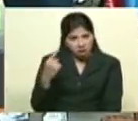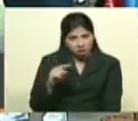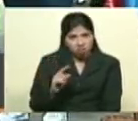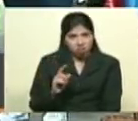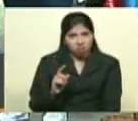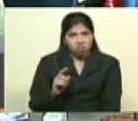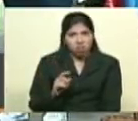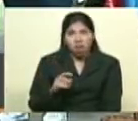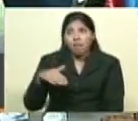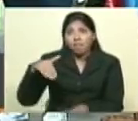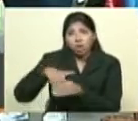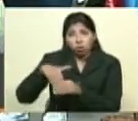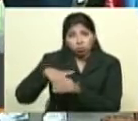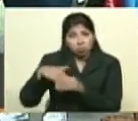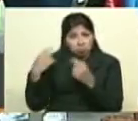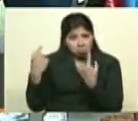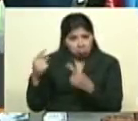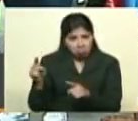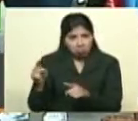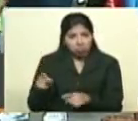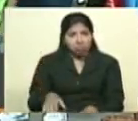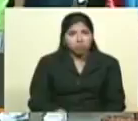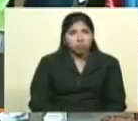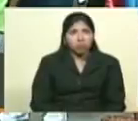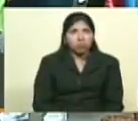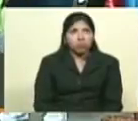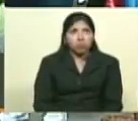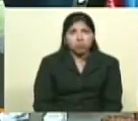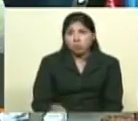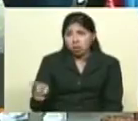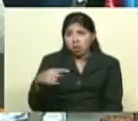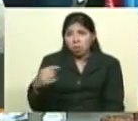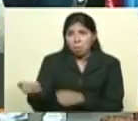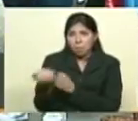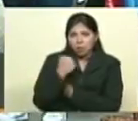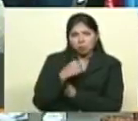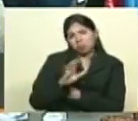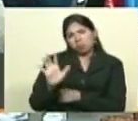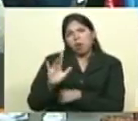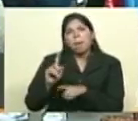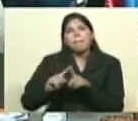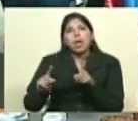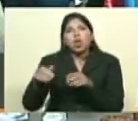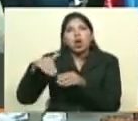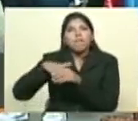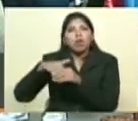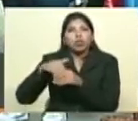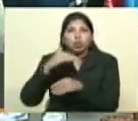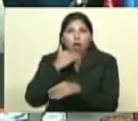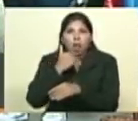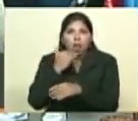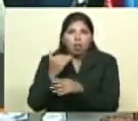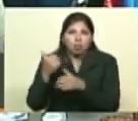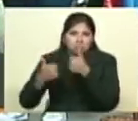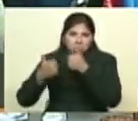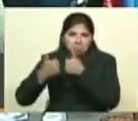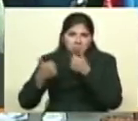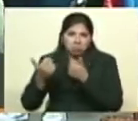tienen votos. No nos ganan, pero tienen votos para salir en los cargos de elección